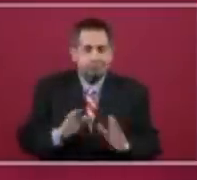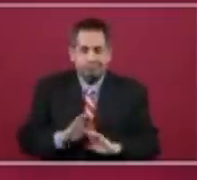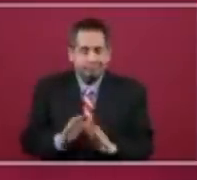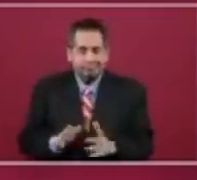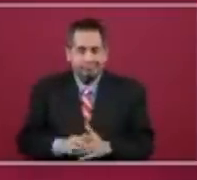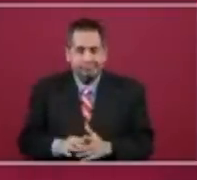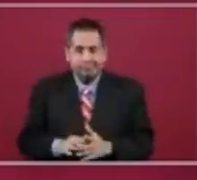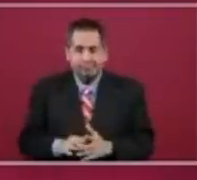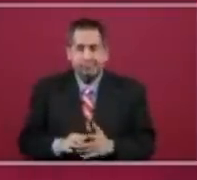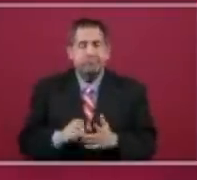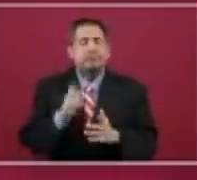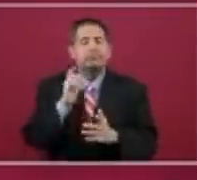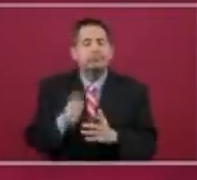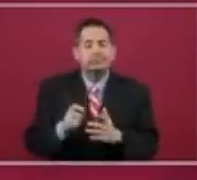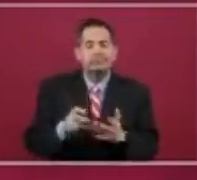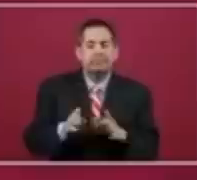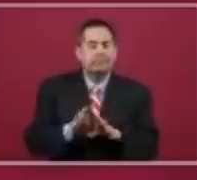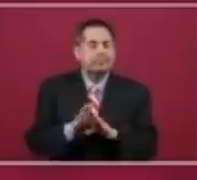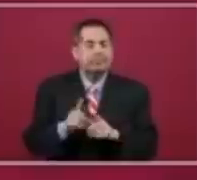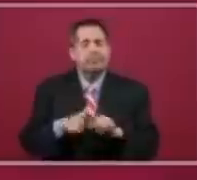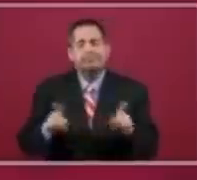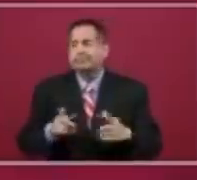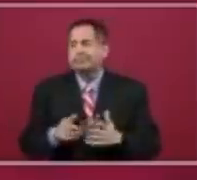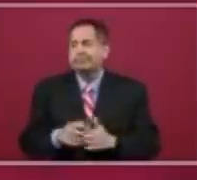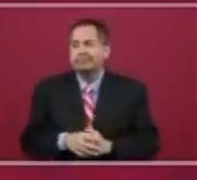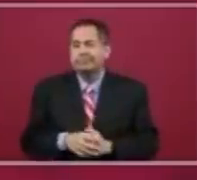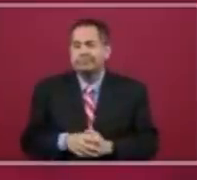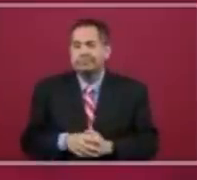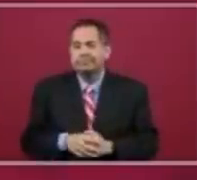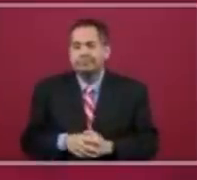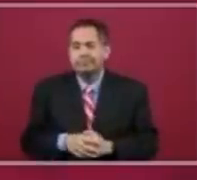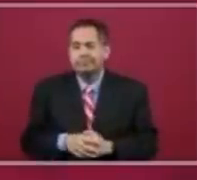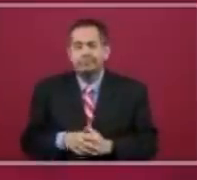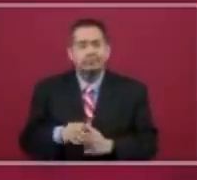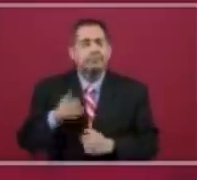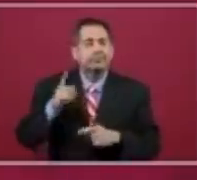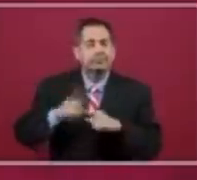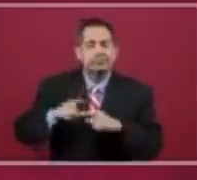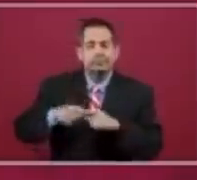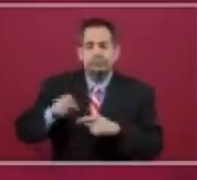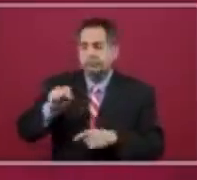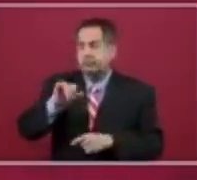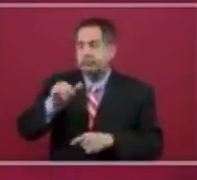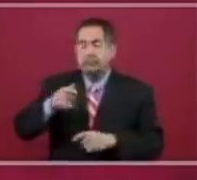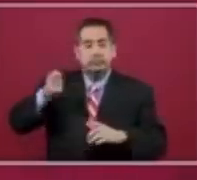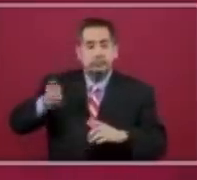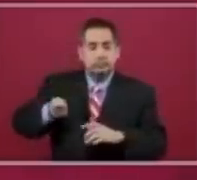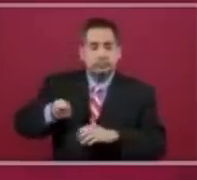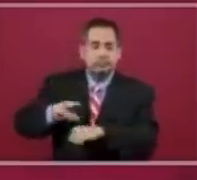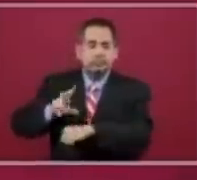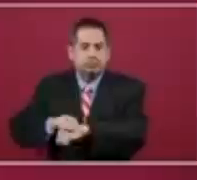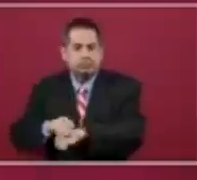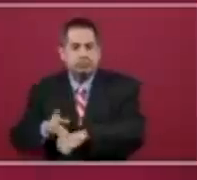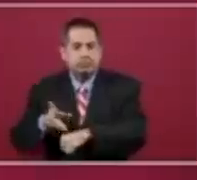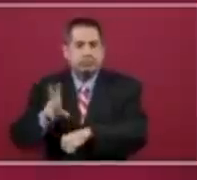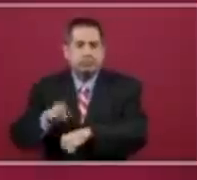Actuaban a partir de resoluciones de la Corte,